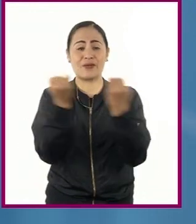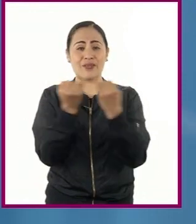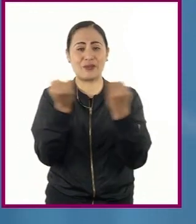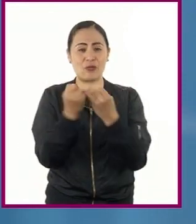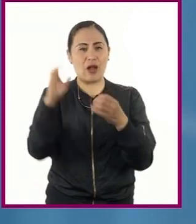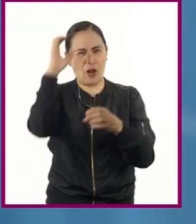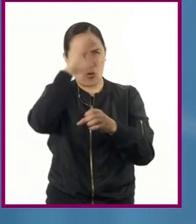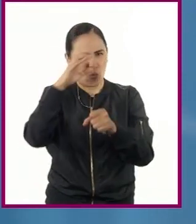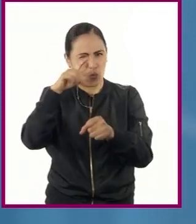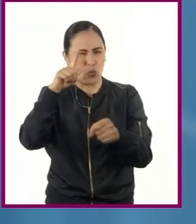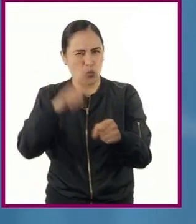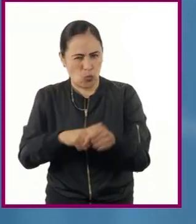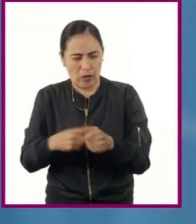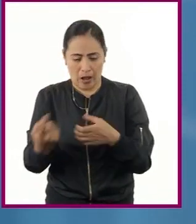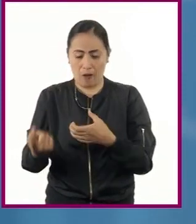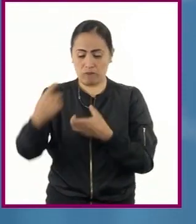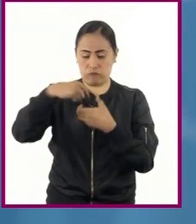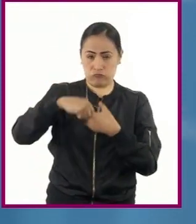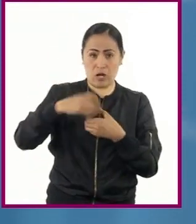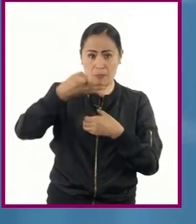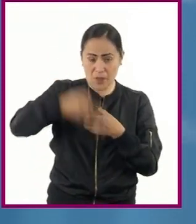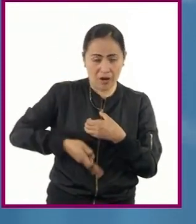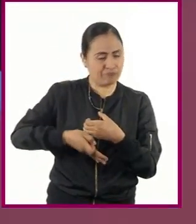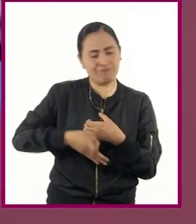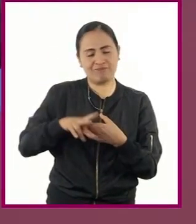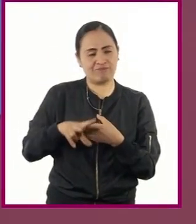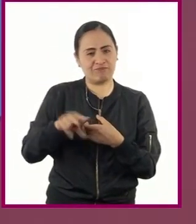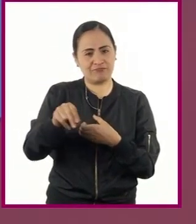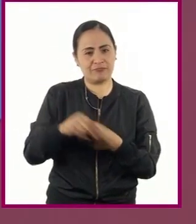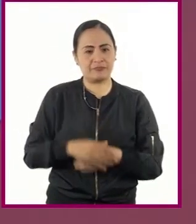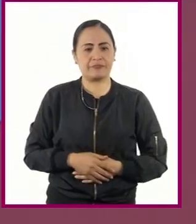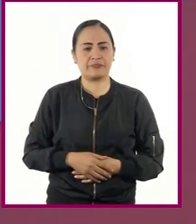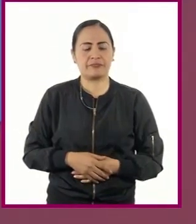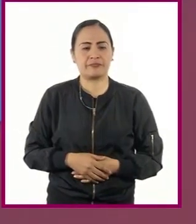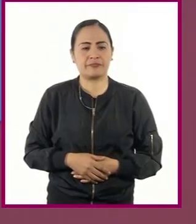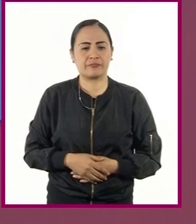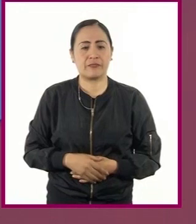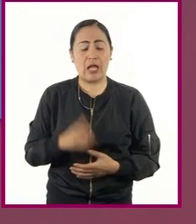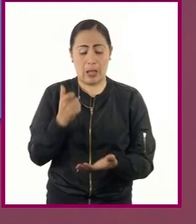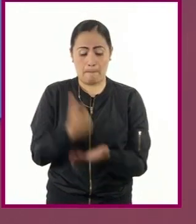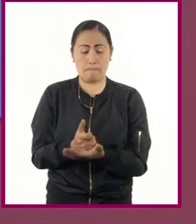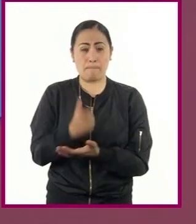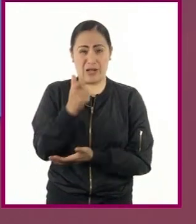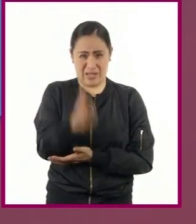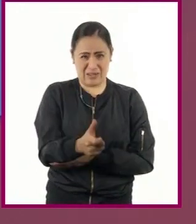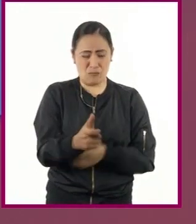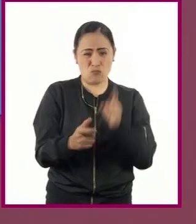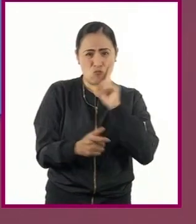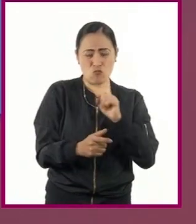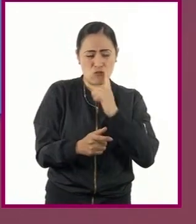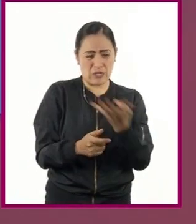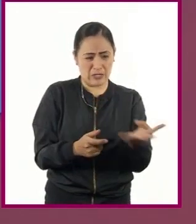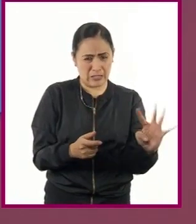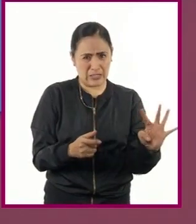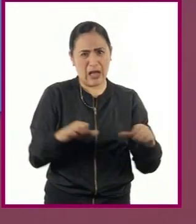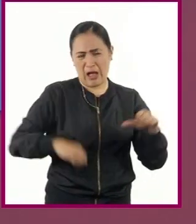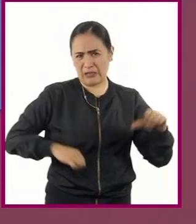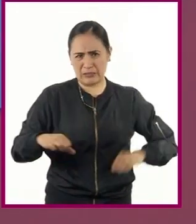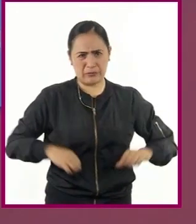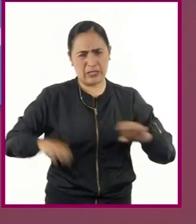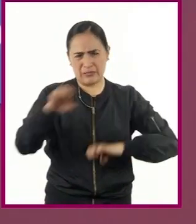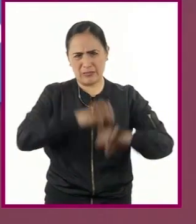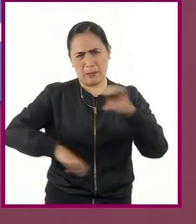cultura y las tradiciones prevalecientes. Los salarios que ganaban las mujeres en las actividades